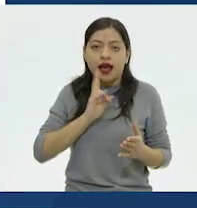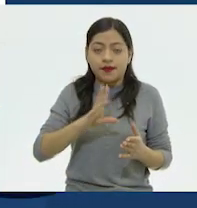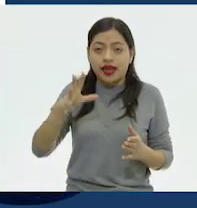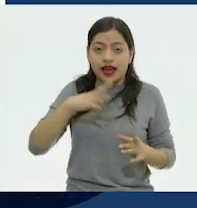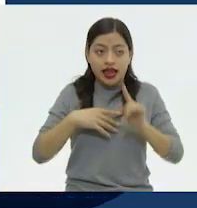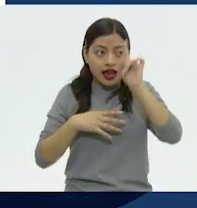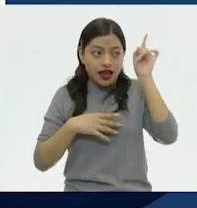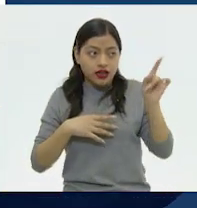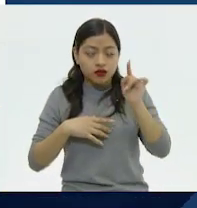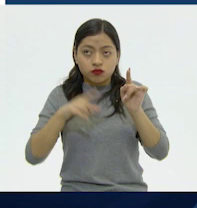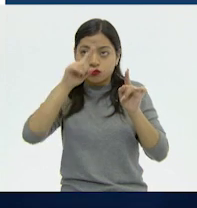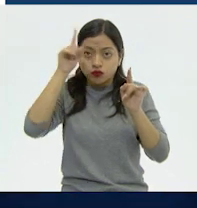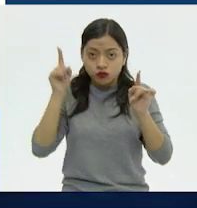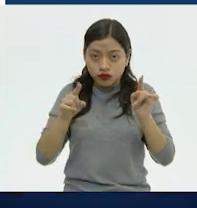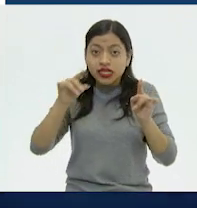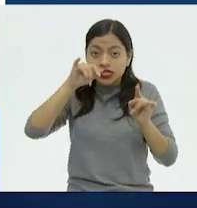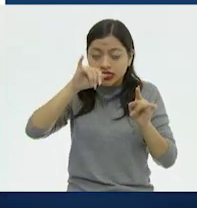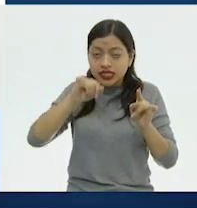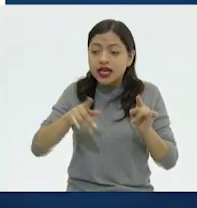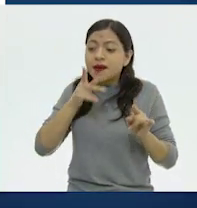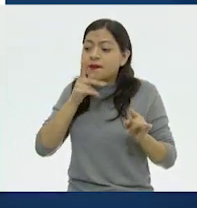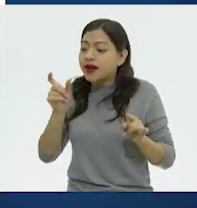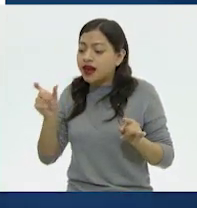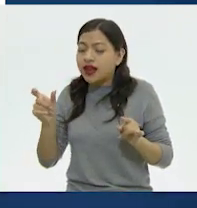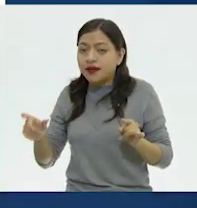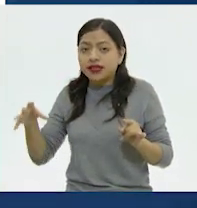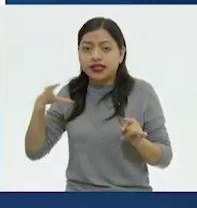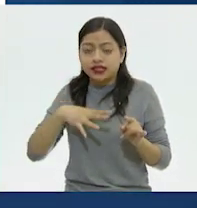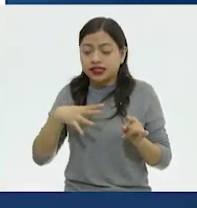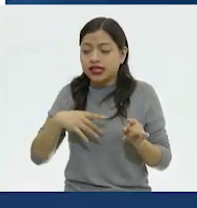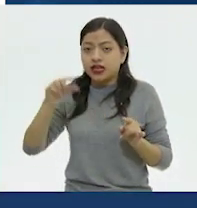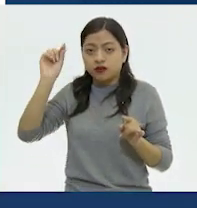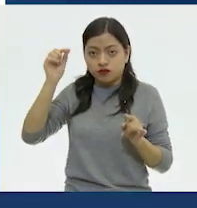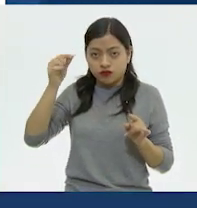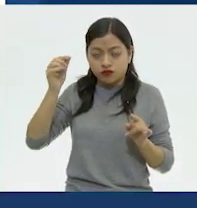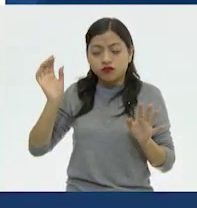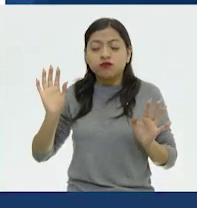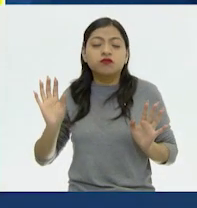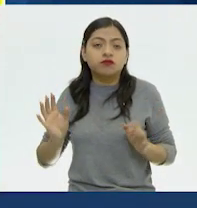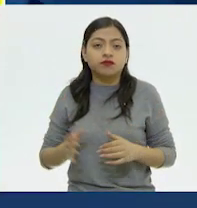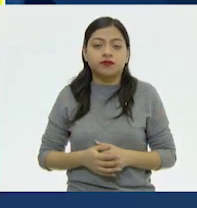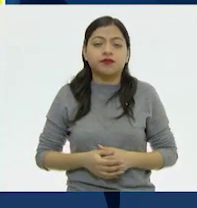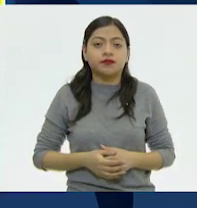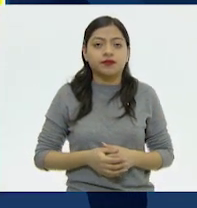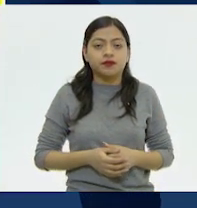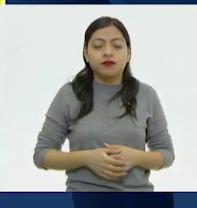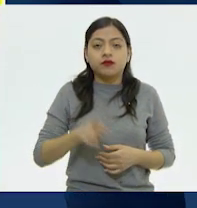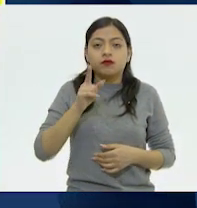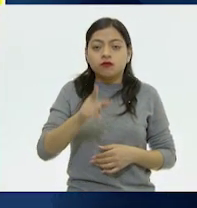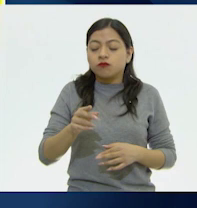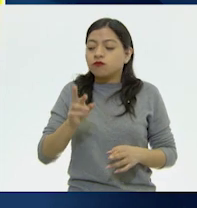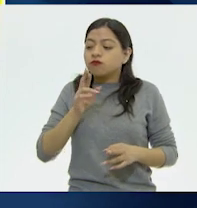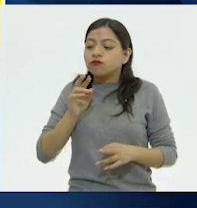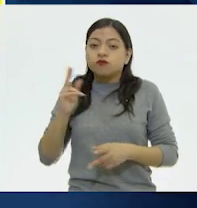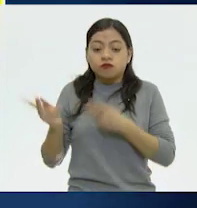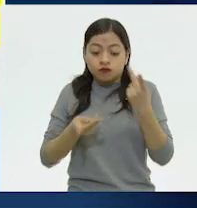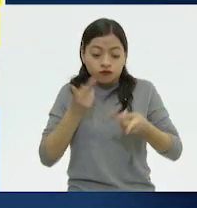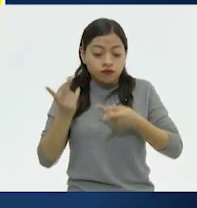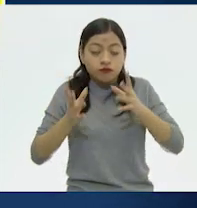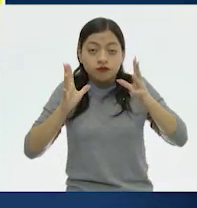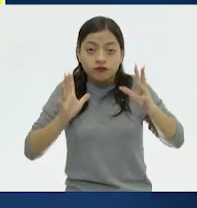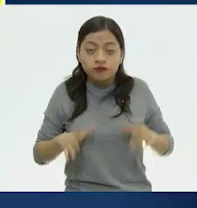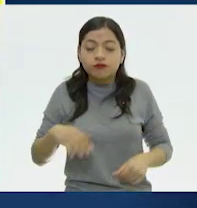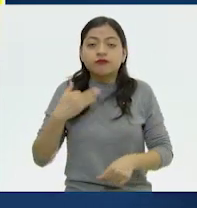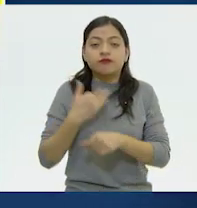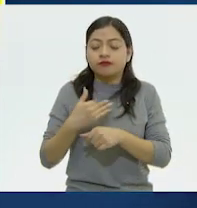interrogación necesarios y que las palabras que así lo requieran estén acentuadas. Escribe las respuestas a las preguntas que elaboraste con